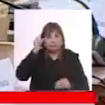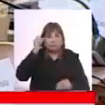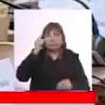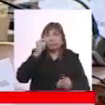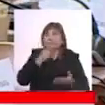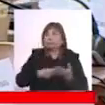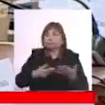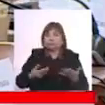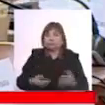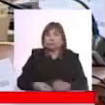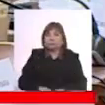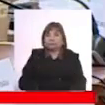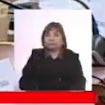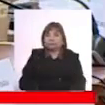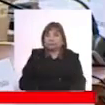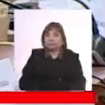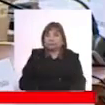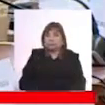sentido,